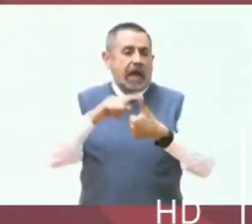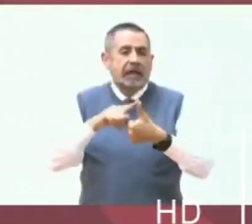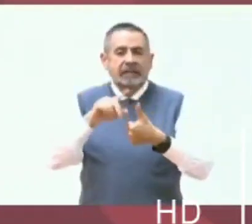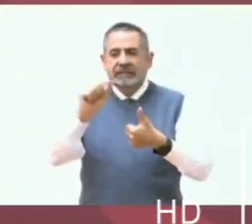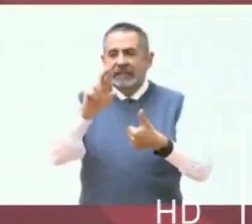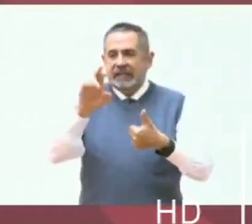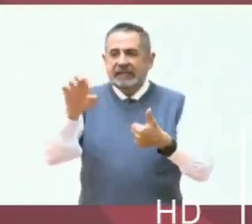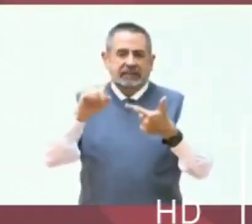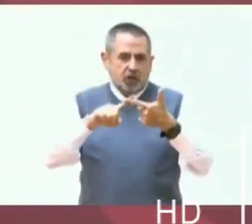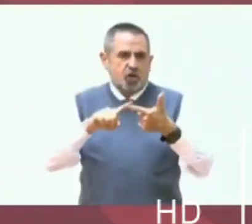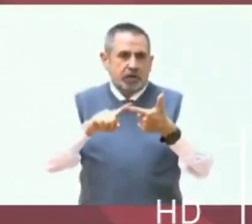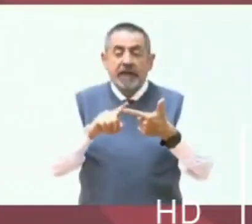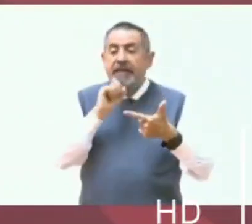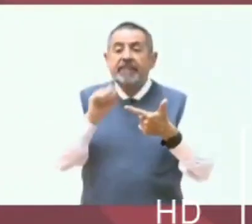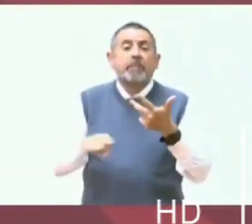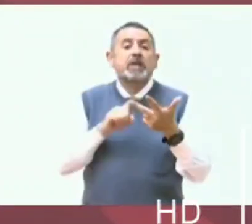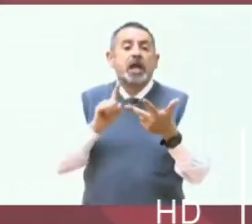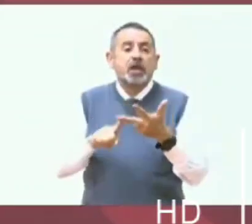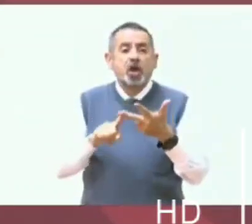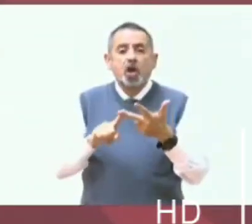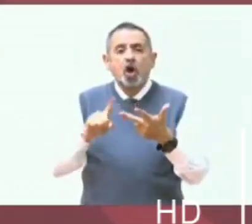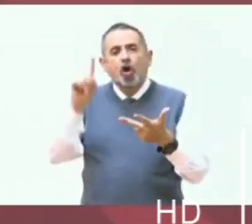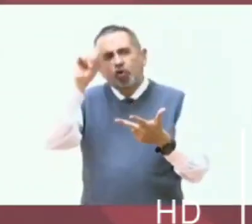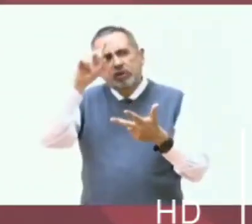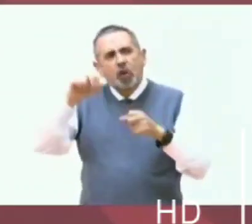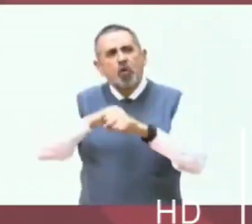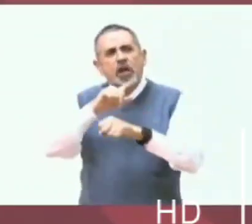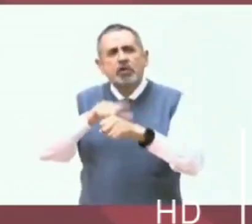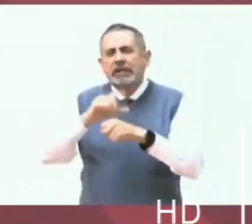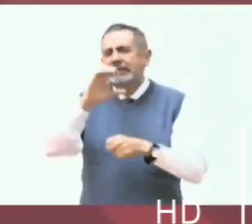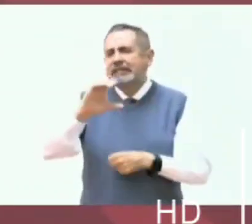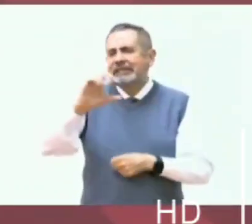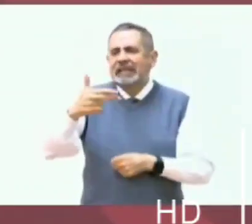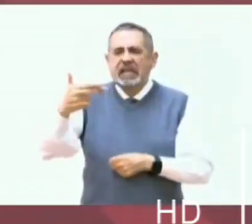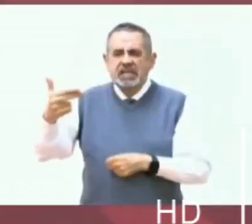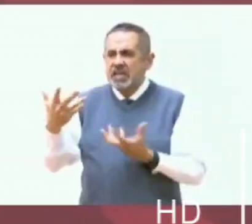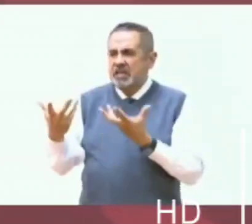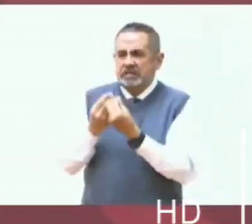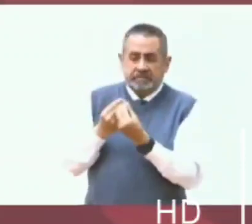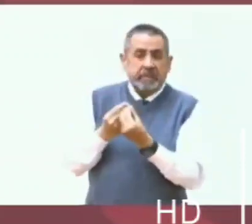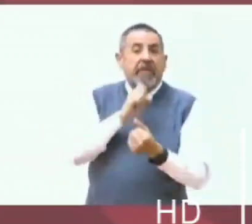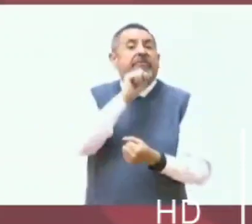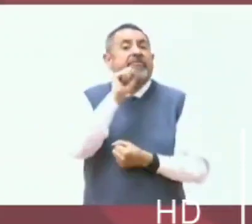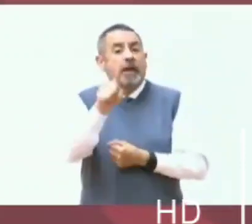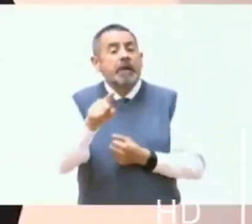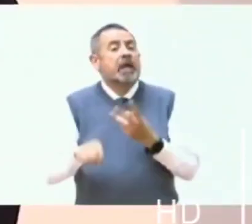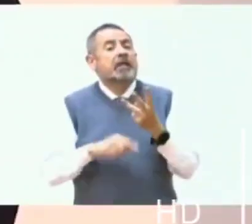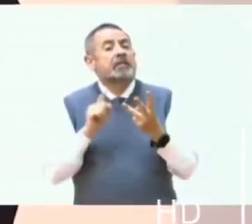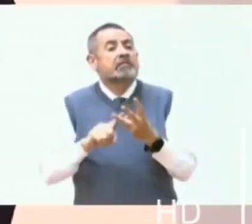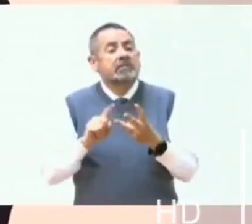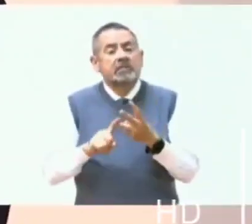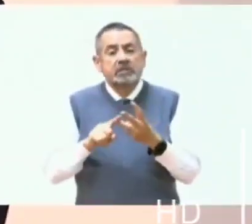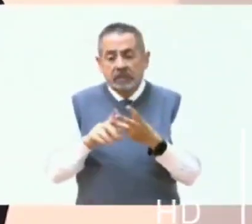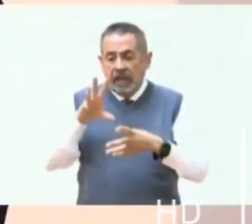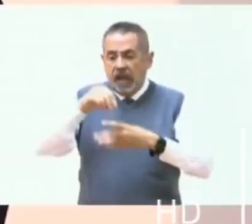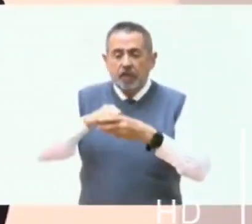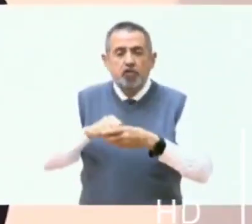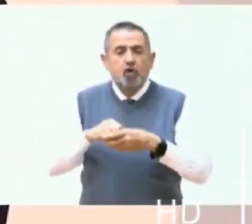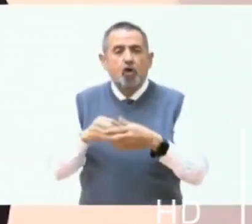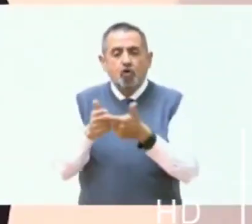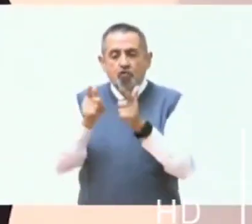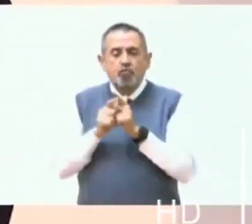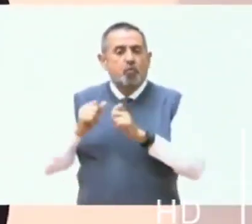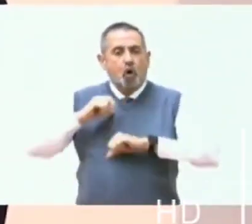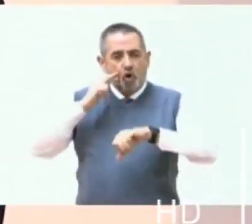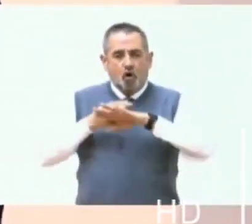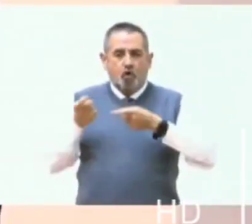así como por el Consejo Nacional de Humanidades, Ciencia y Tecnología. También cuenta con un órgano interno de control